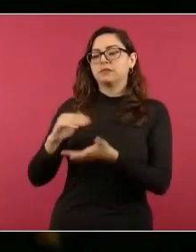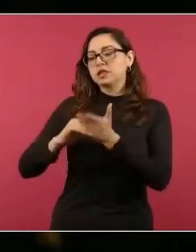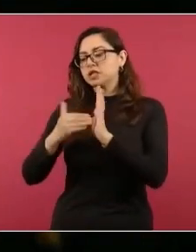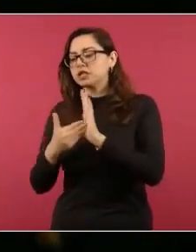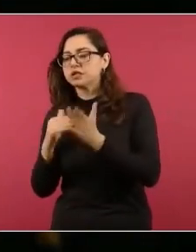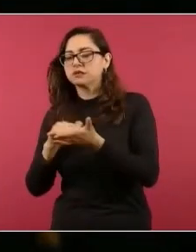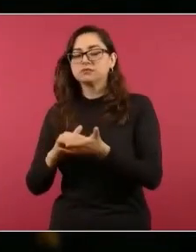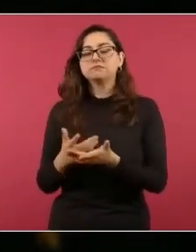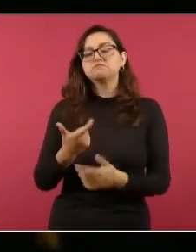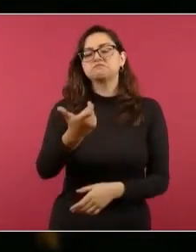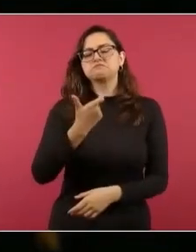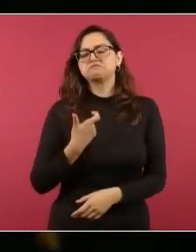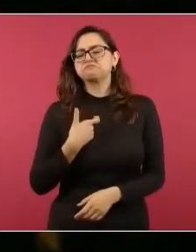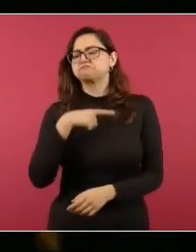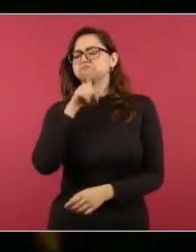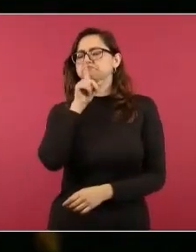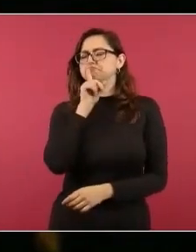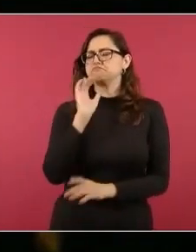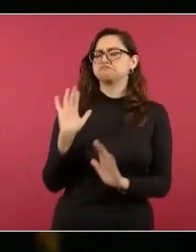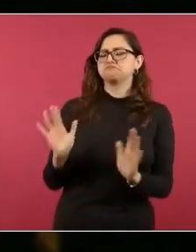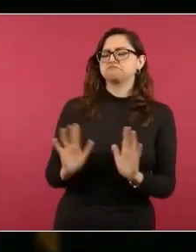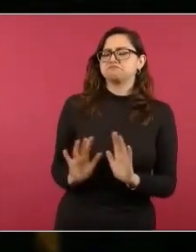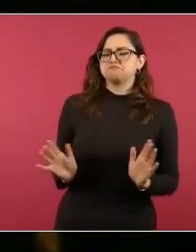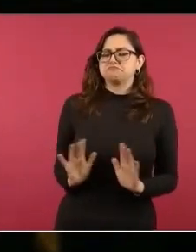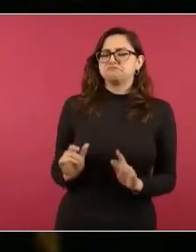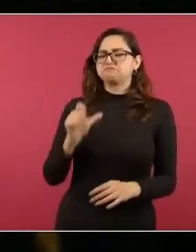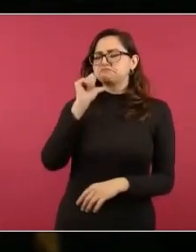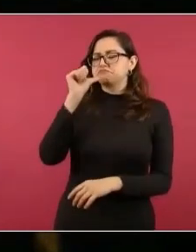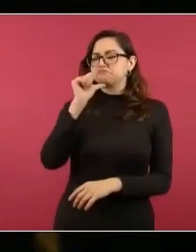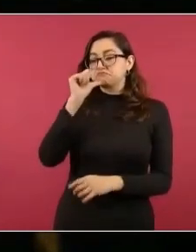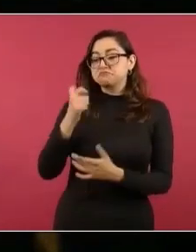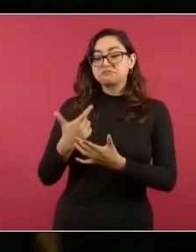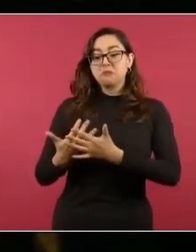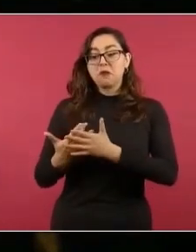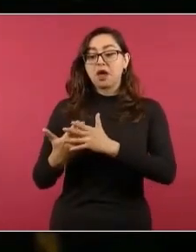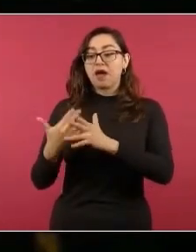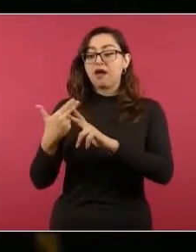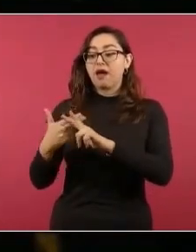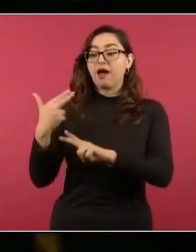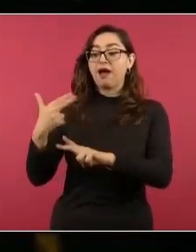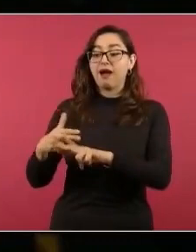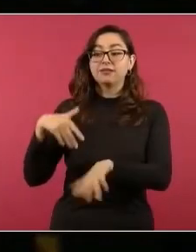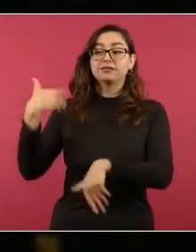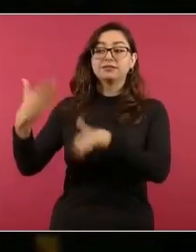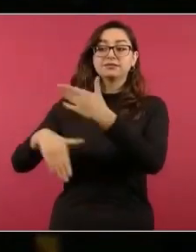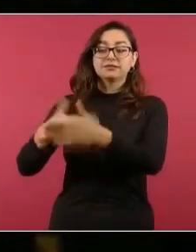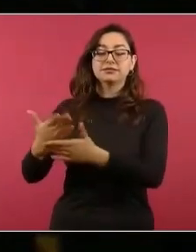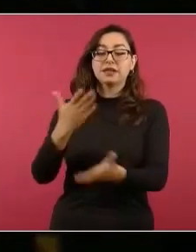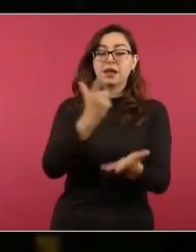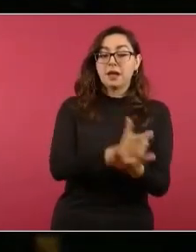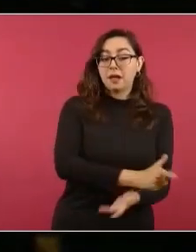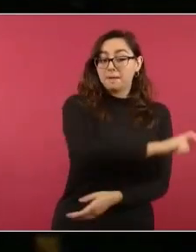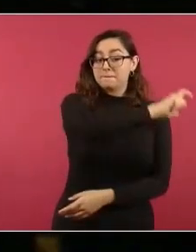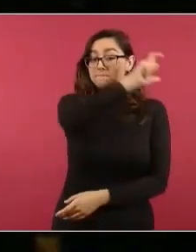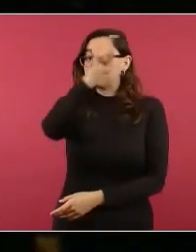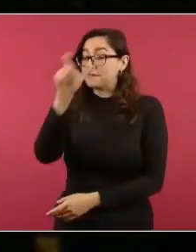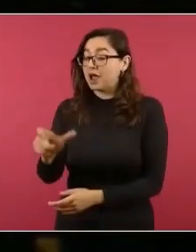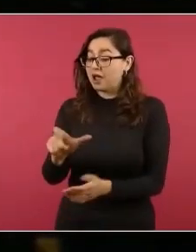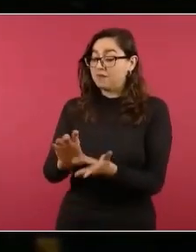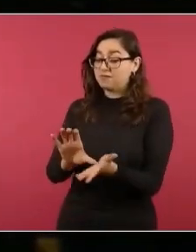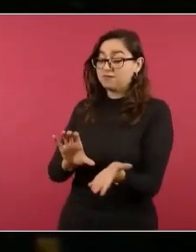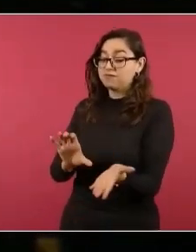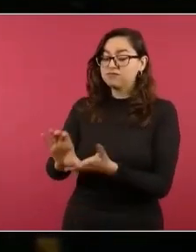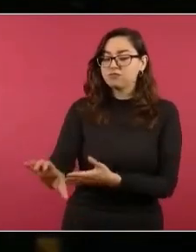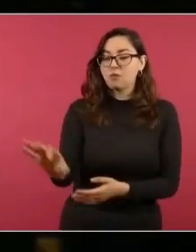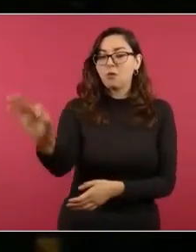y no les cobran una representación jurídica, sino les cobran un porcentaje que puede ser hasta del 50% de lo